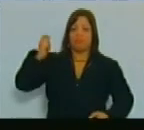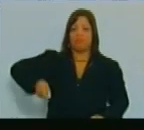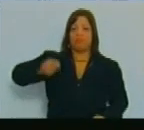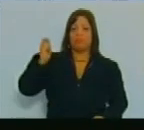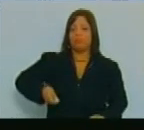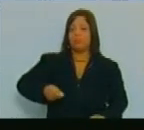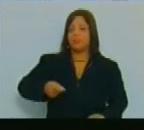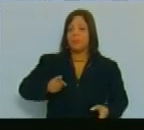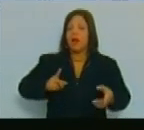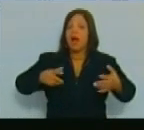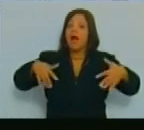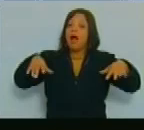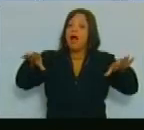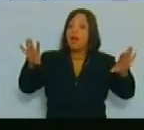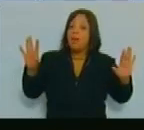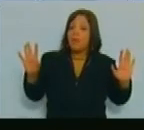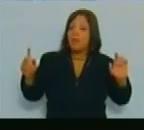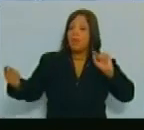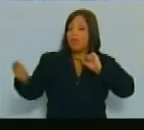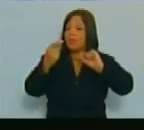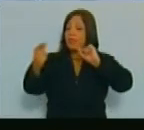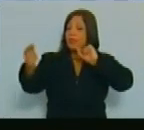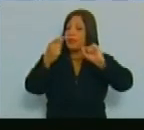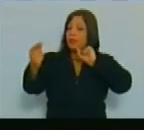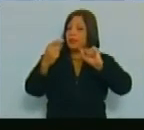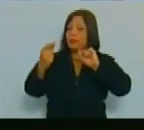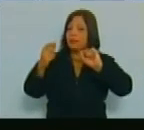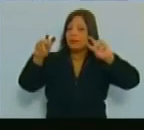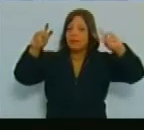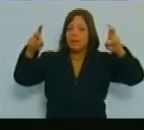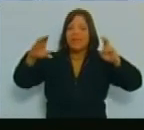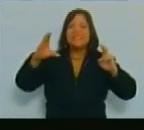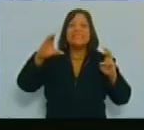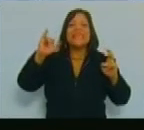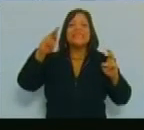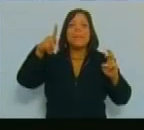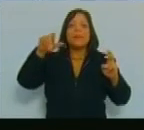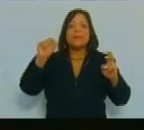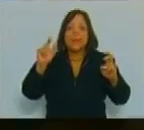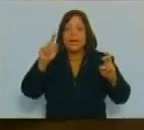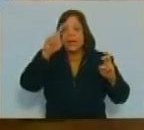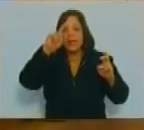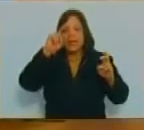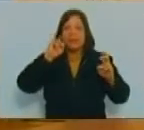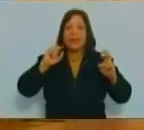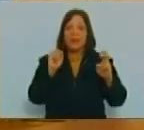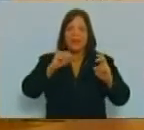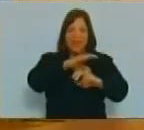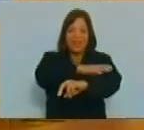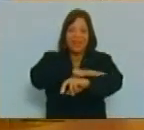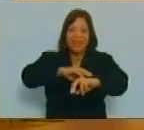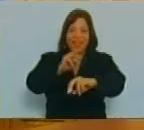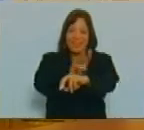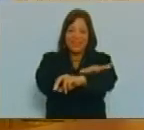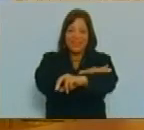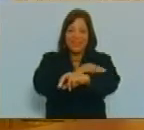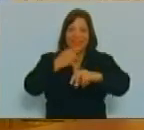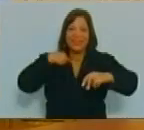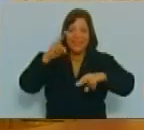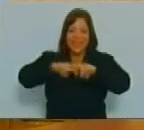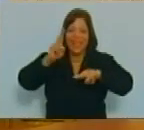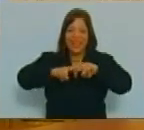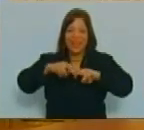a lo mejor quedará en el debate si el sepc pudiera volver a dirigir